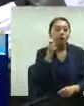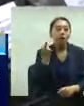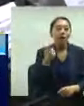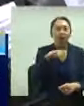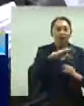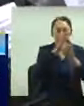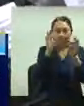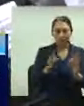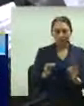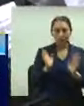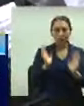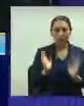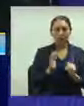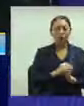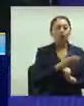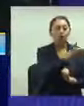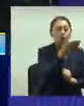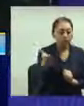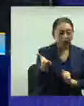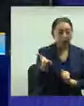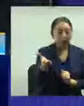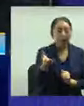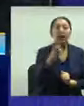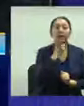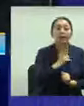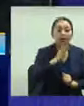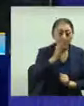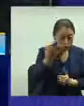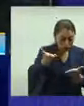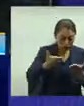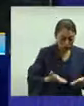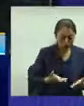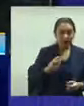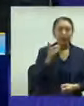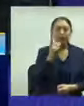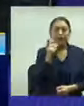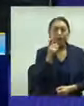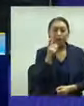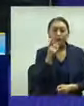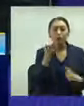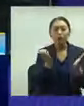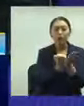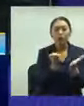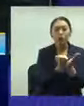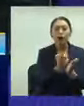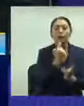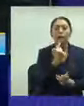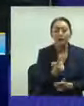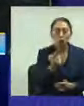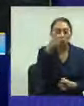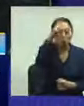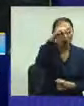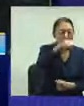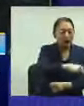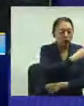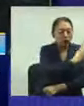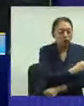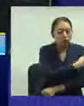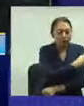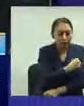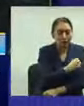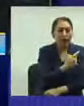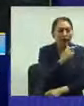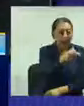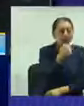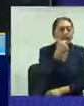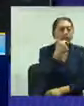forma. ¿Trajo a sus hijos? Sí. El director de la escuela me dijo que lo trajera aquí porque el seguro médico, ellos siguen hablando del